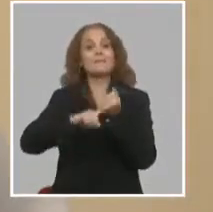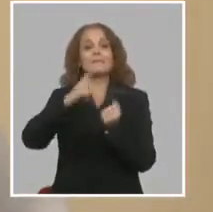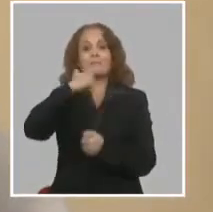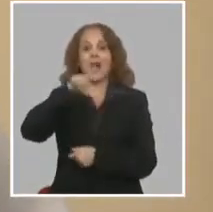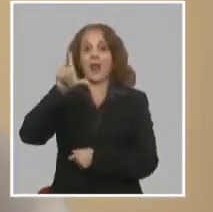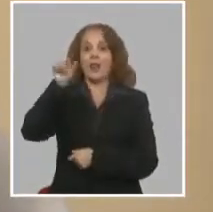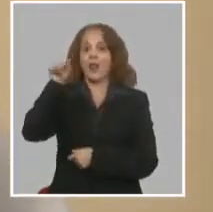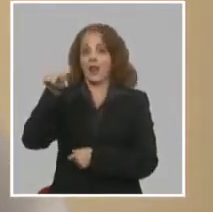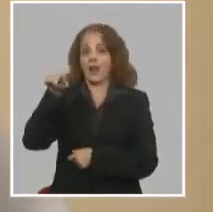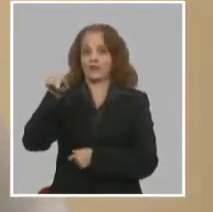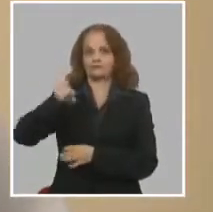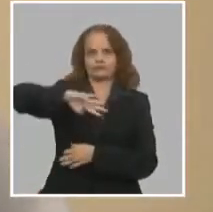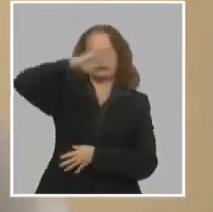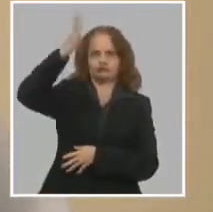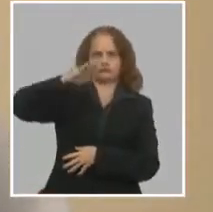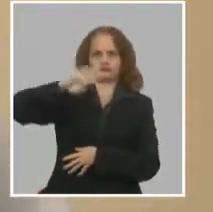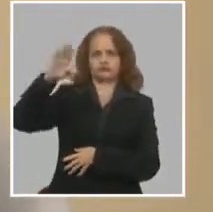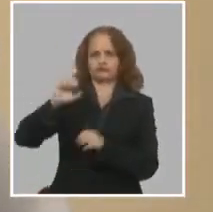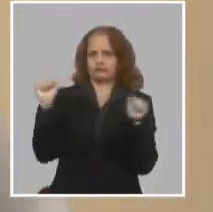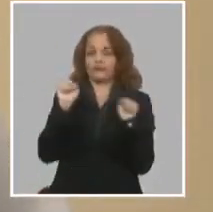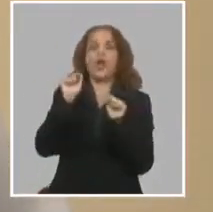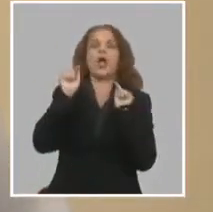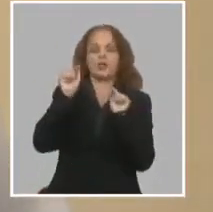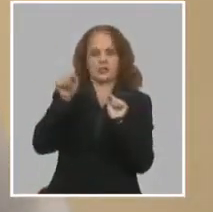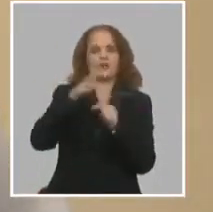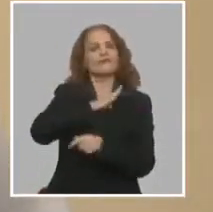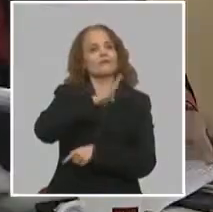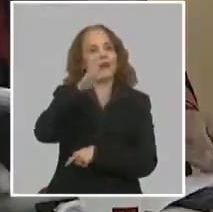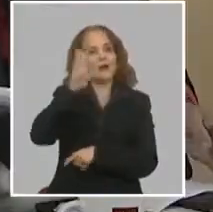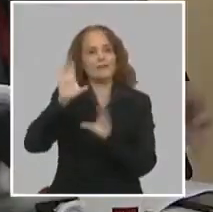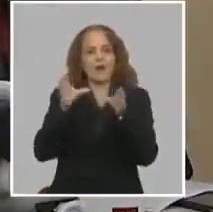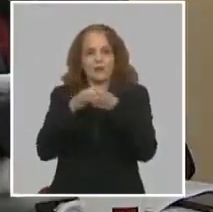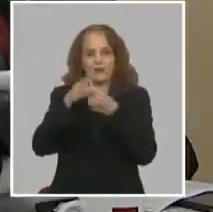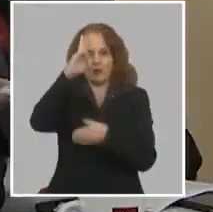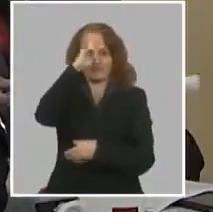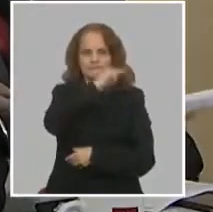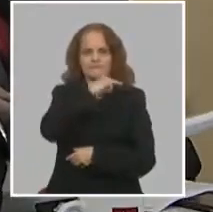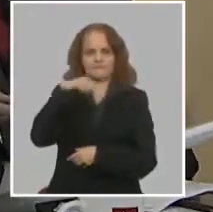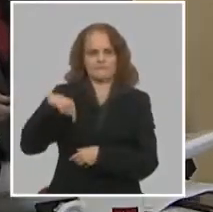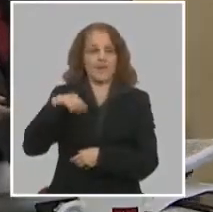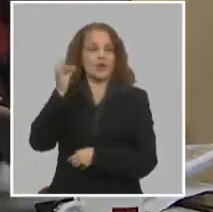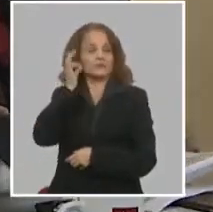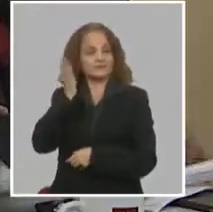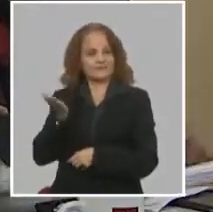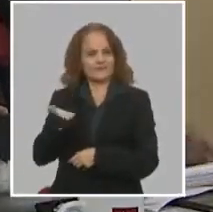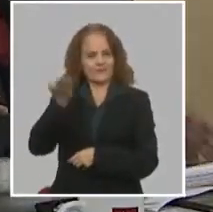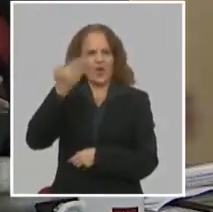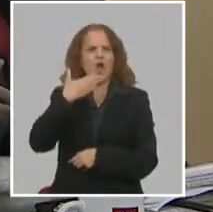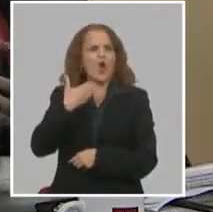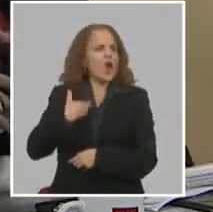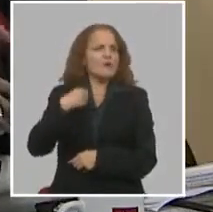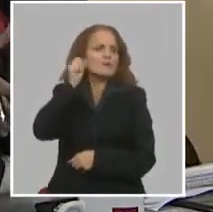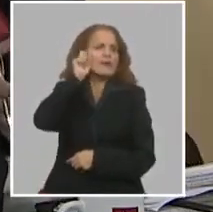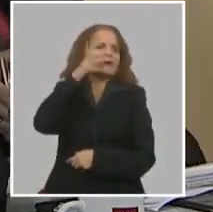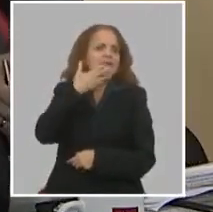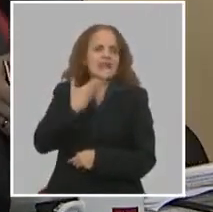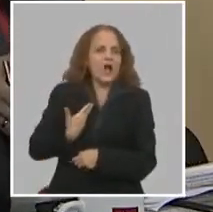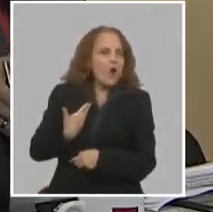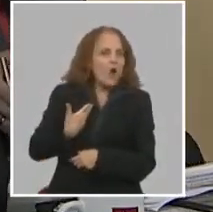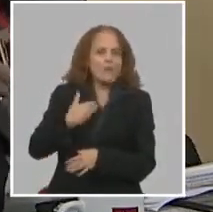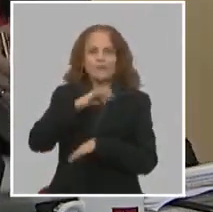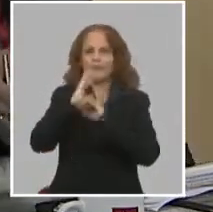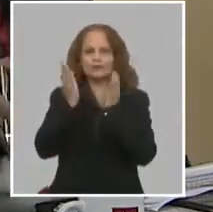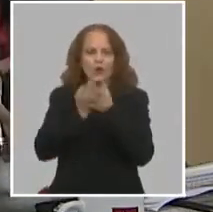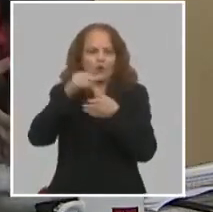del Himalaya estuvo la doctora Marcy. Y me gustaría que nos contara esa experiencia, cómo fue para una mujer enfrentar el